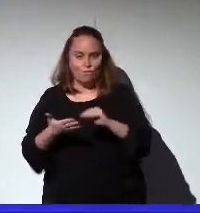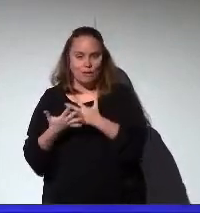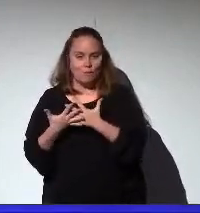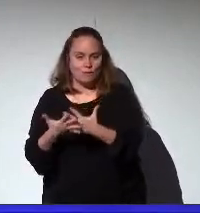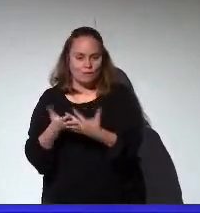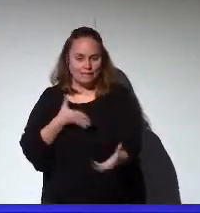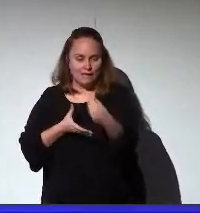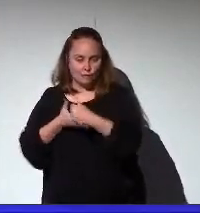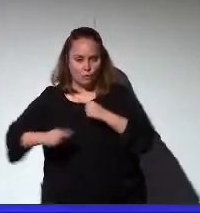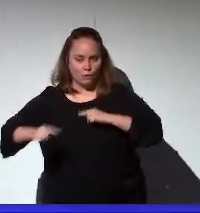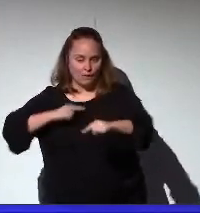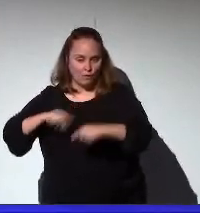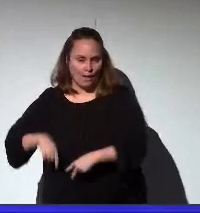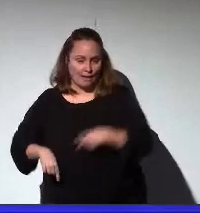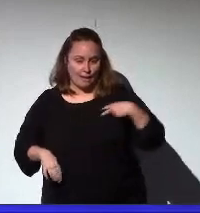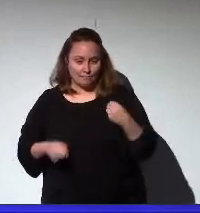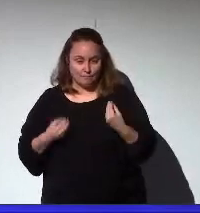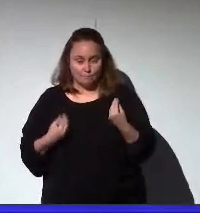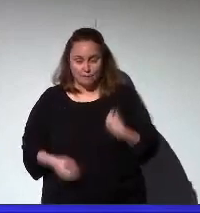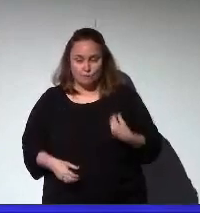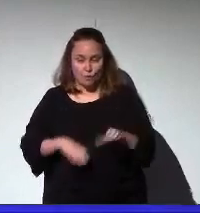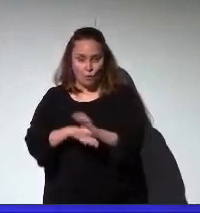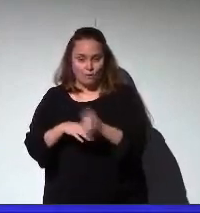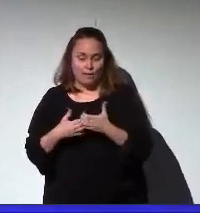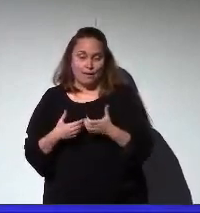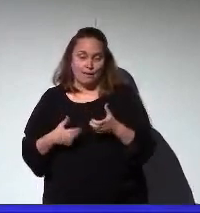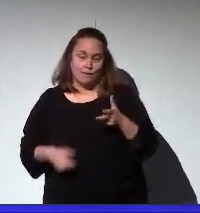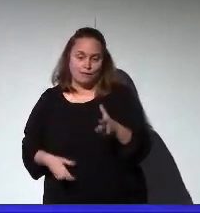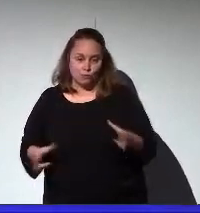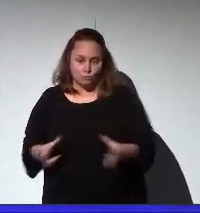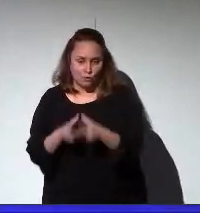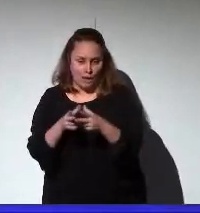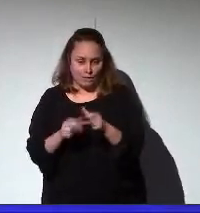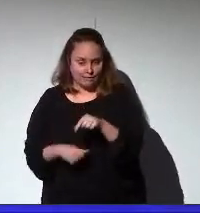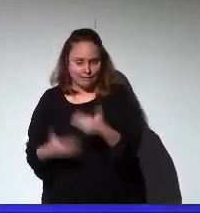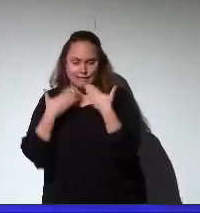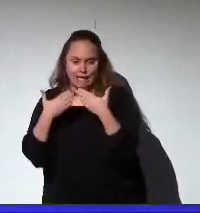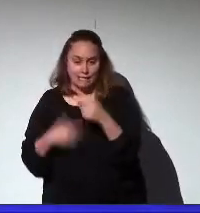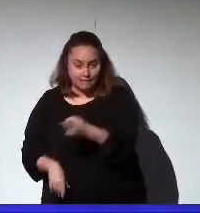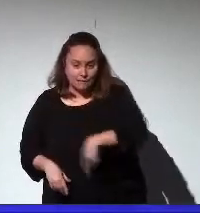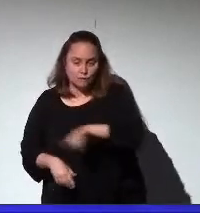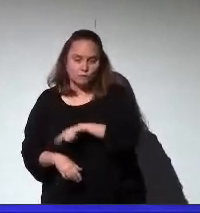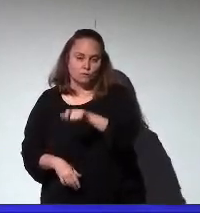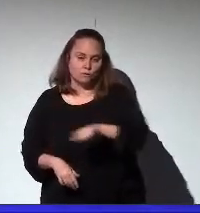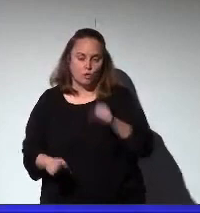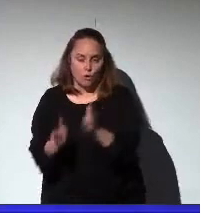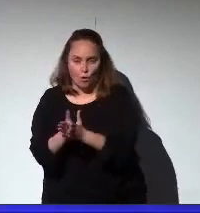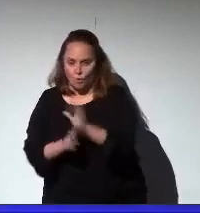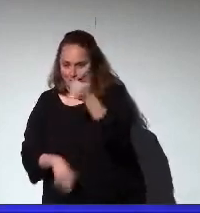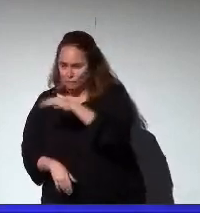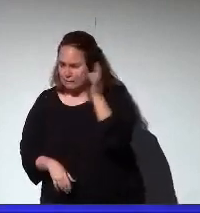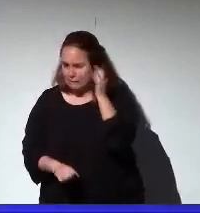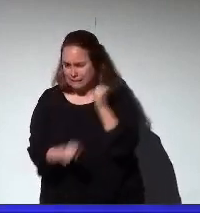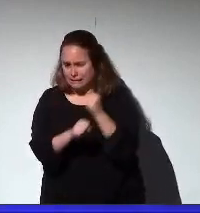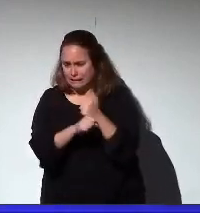Dirección General, de la Consejería de Derechos Sociales, a compañeros y compañeras que llevan muchísimo tiempo trabajando para que este congreso sea